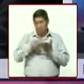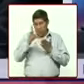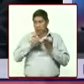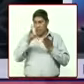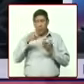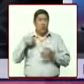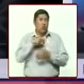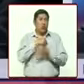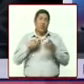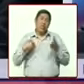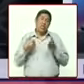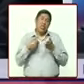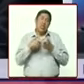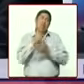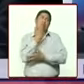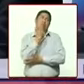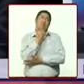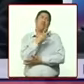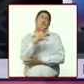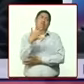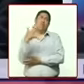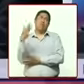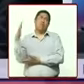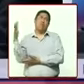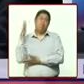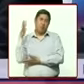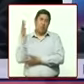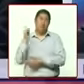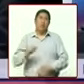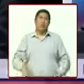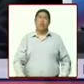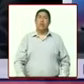Evidentemente, ¿no? Somos vecinos del parque.